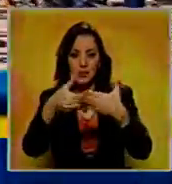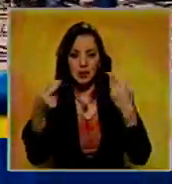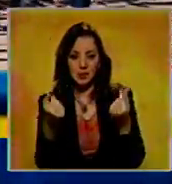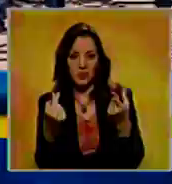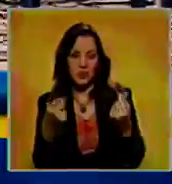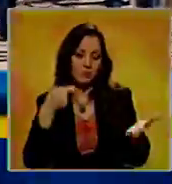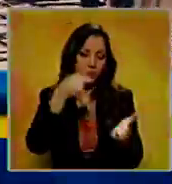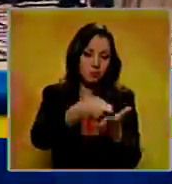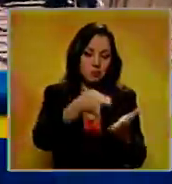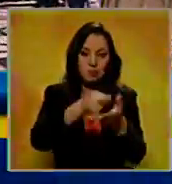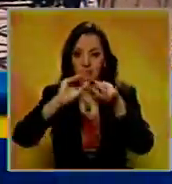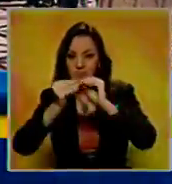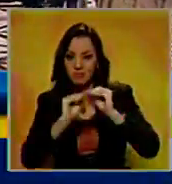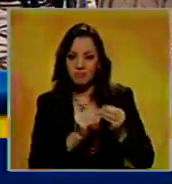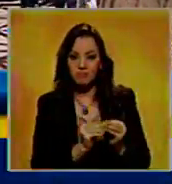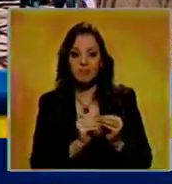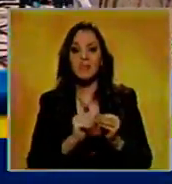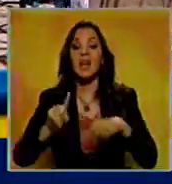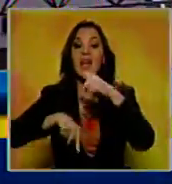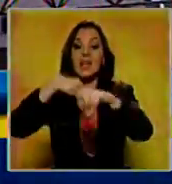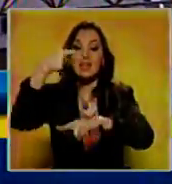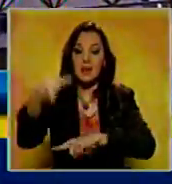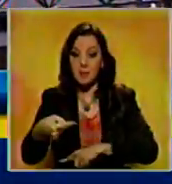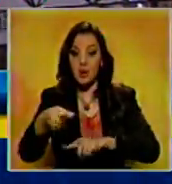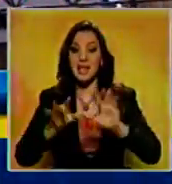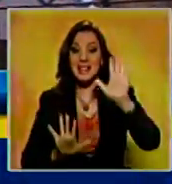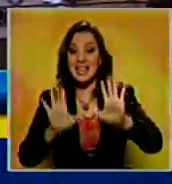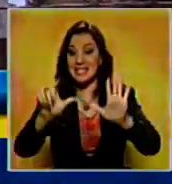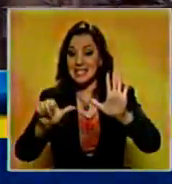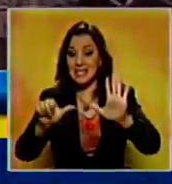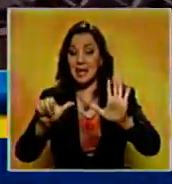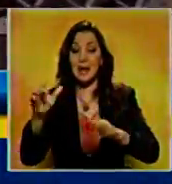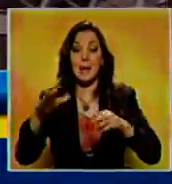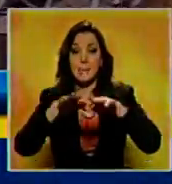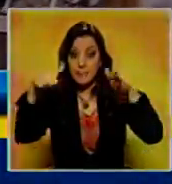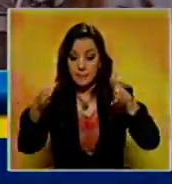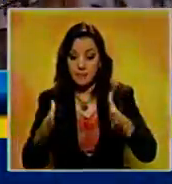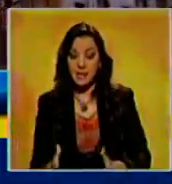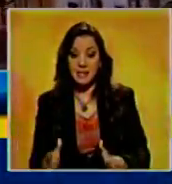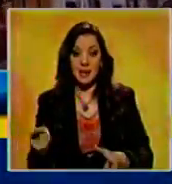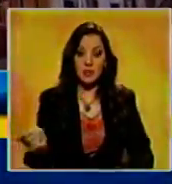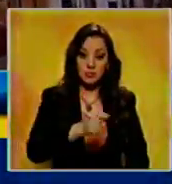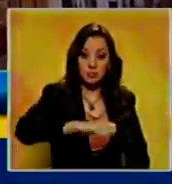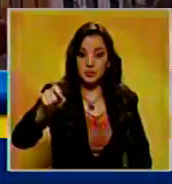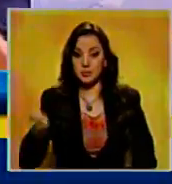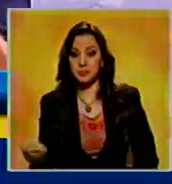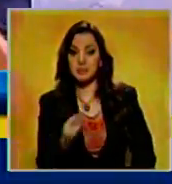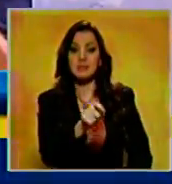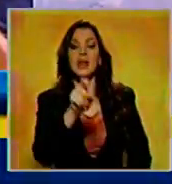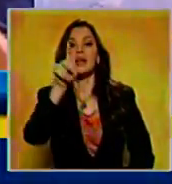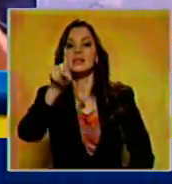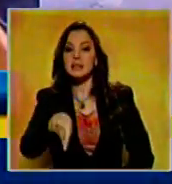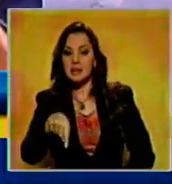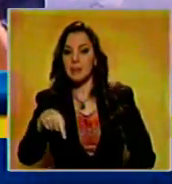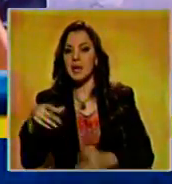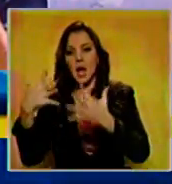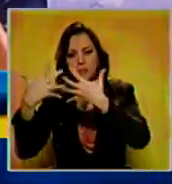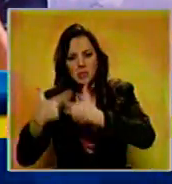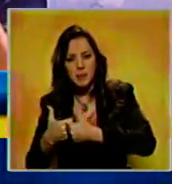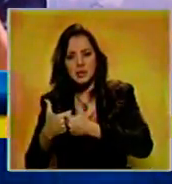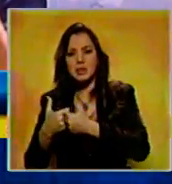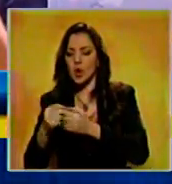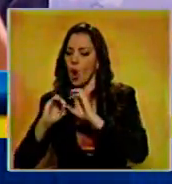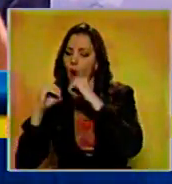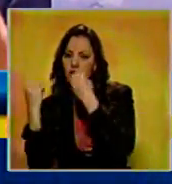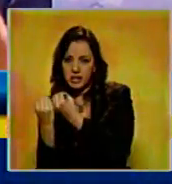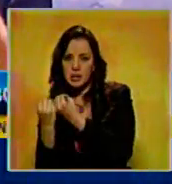e inicialmente estará capacitada con 16 mesas de tenis de alta competencia y módulos de servicios administrativos.